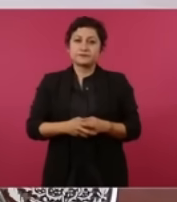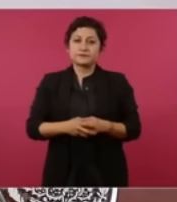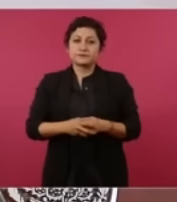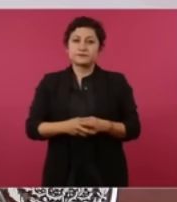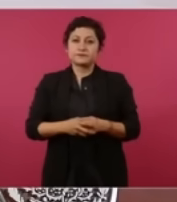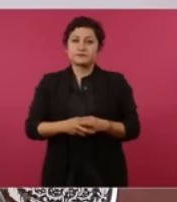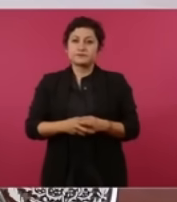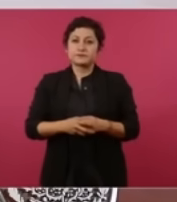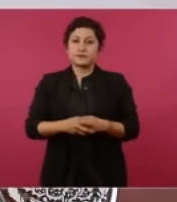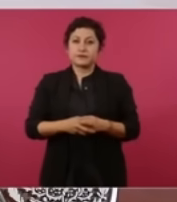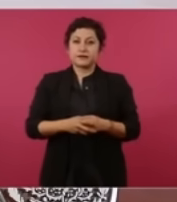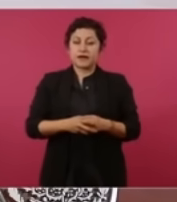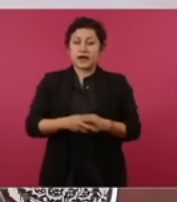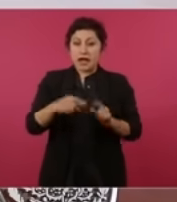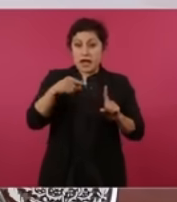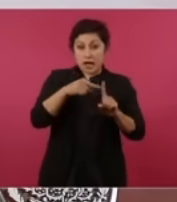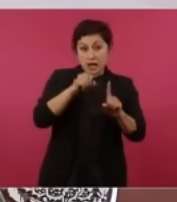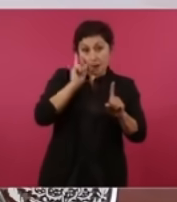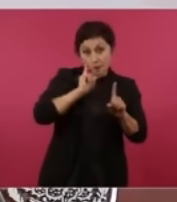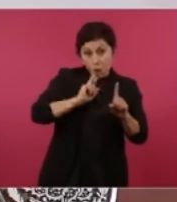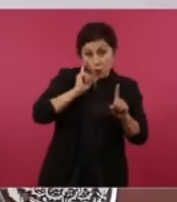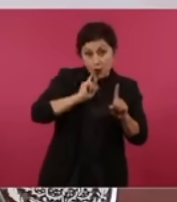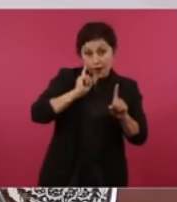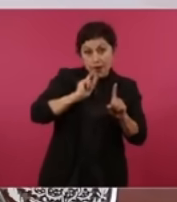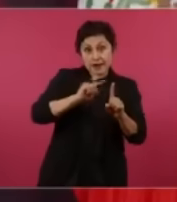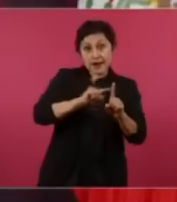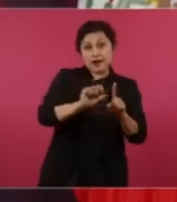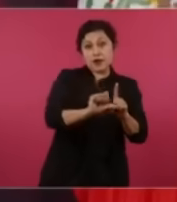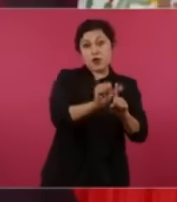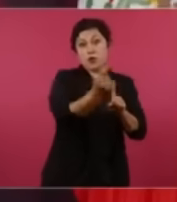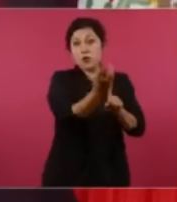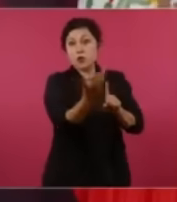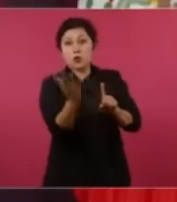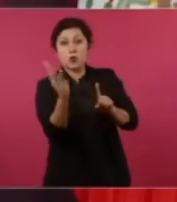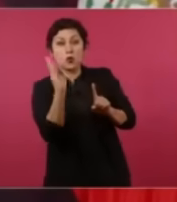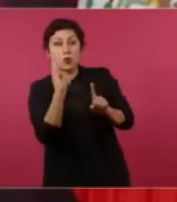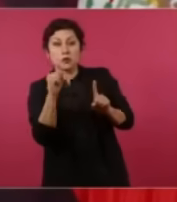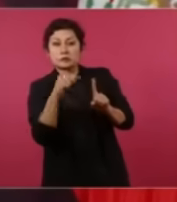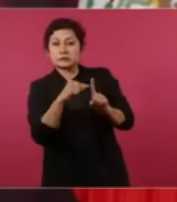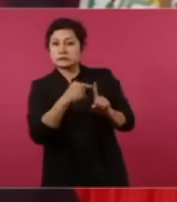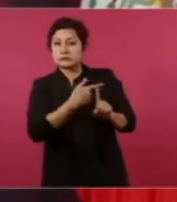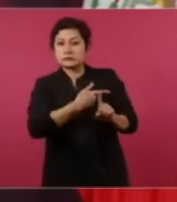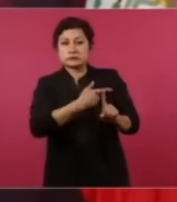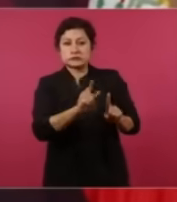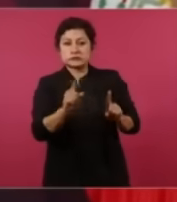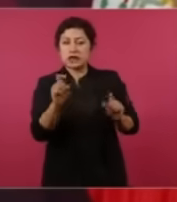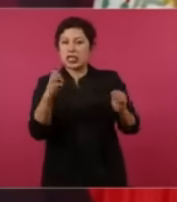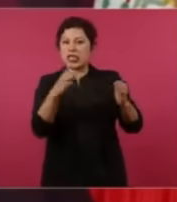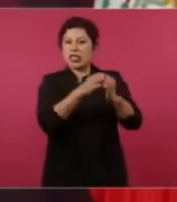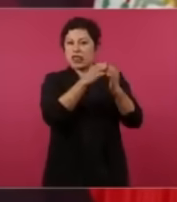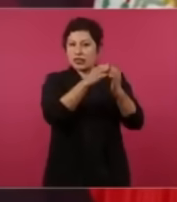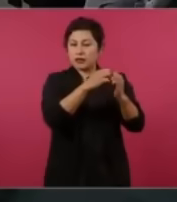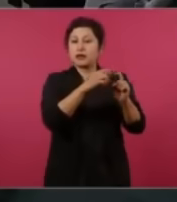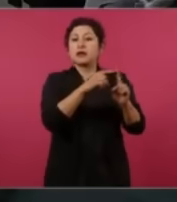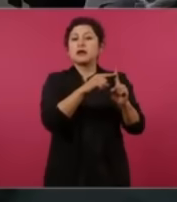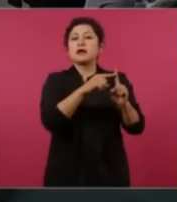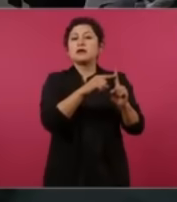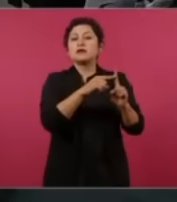adversarios de la maestra Elbester, porque después la quitaron, así fue, ¿no?